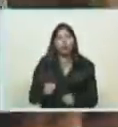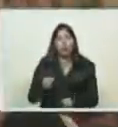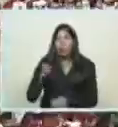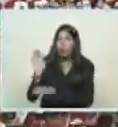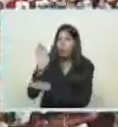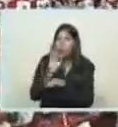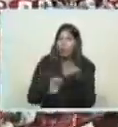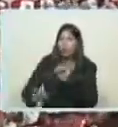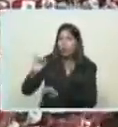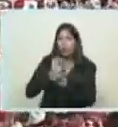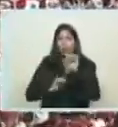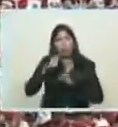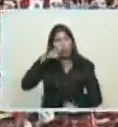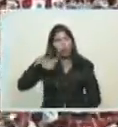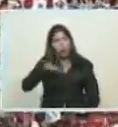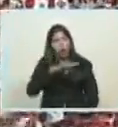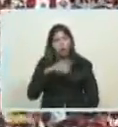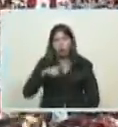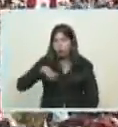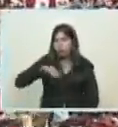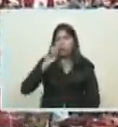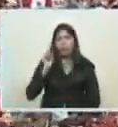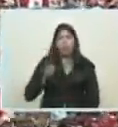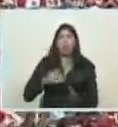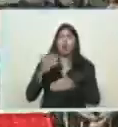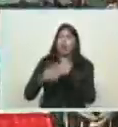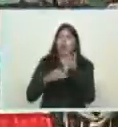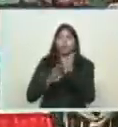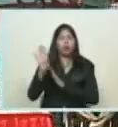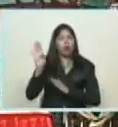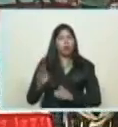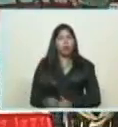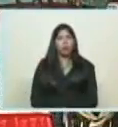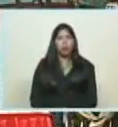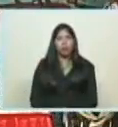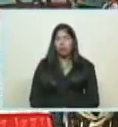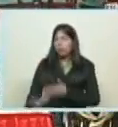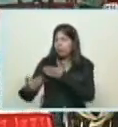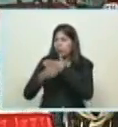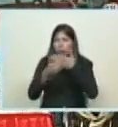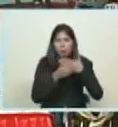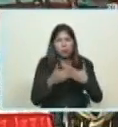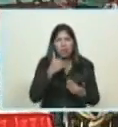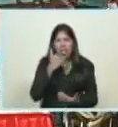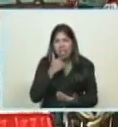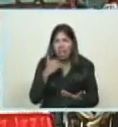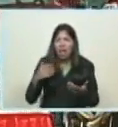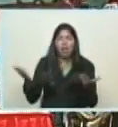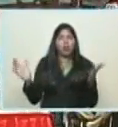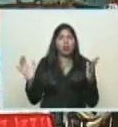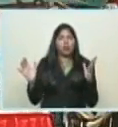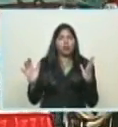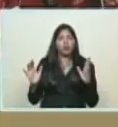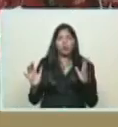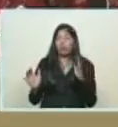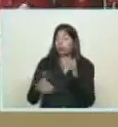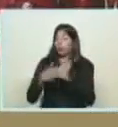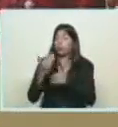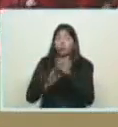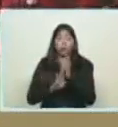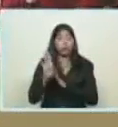pueblo. Tenemos que avanzar. Llueva, truene o